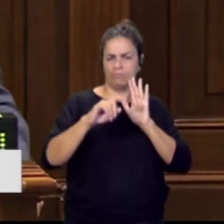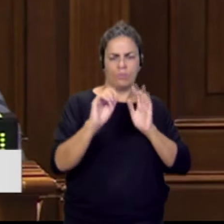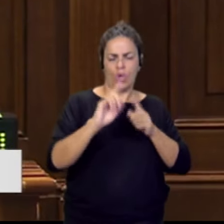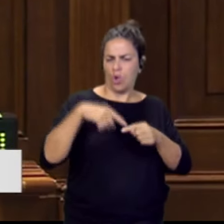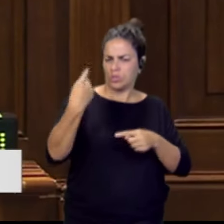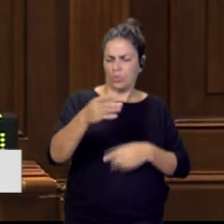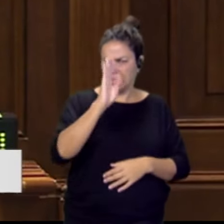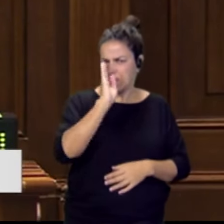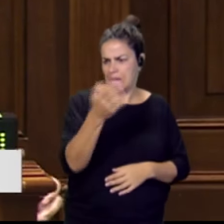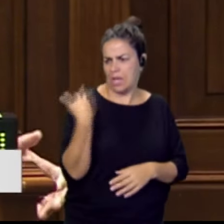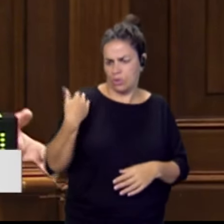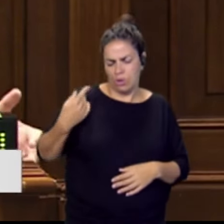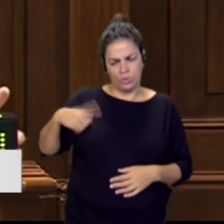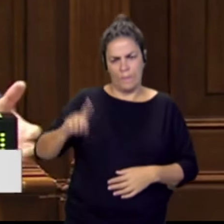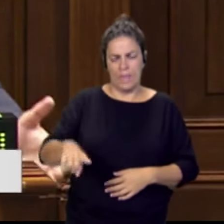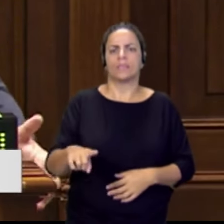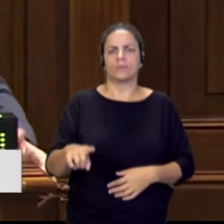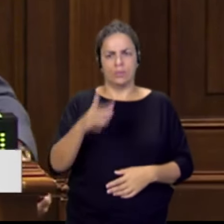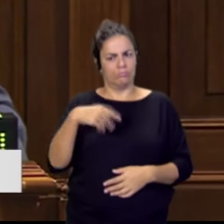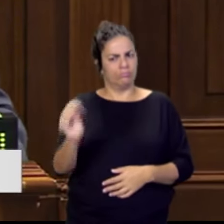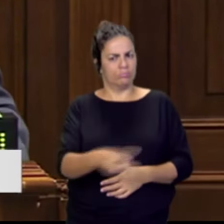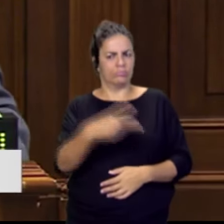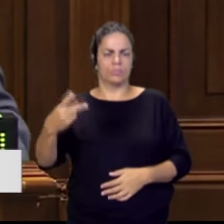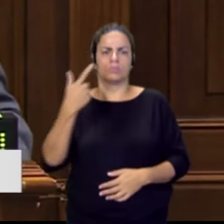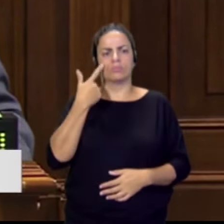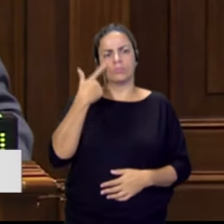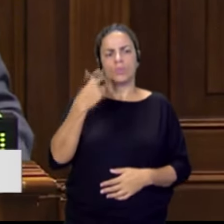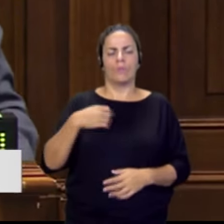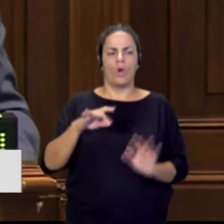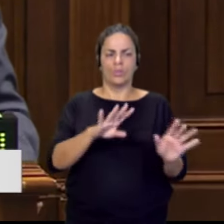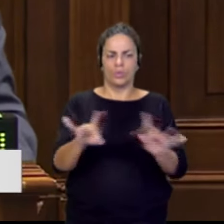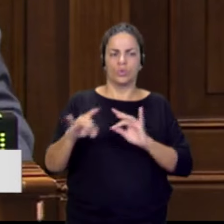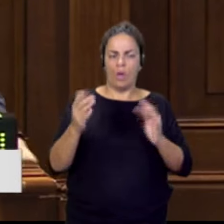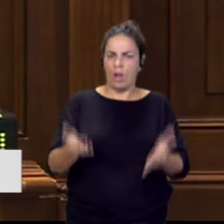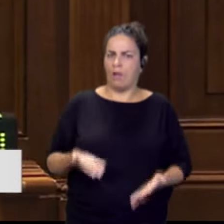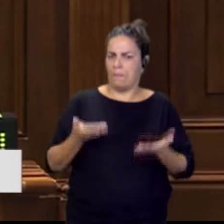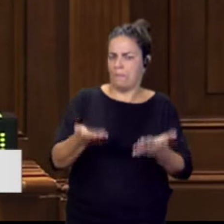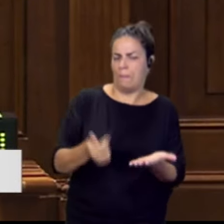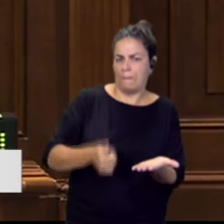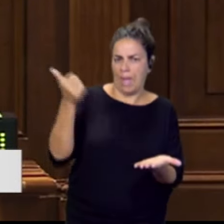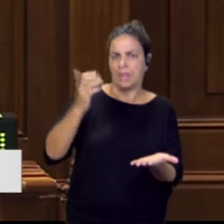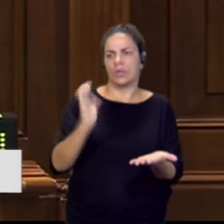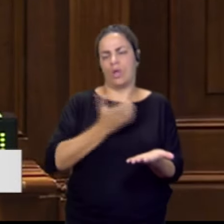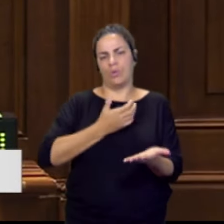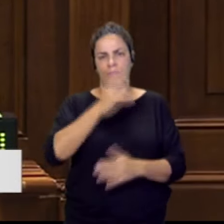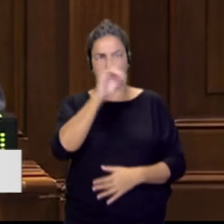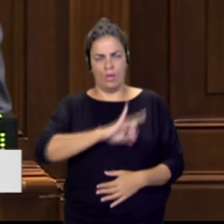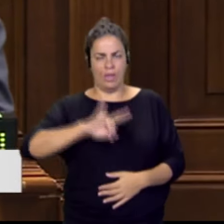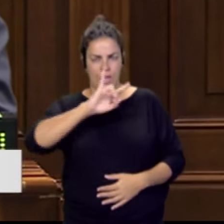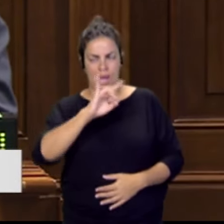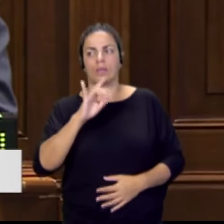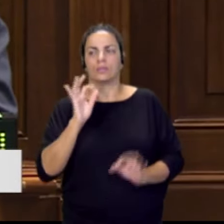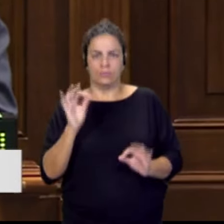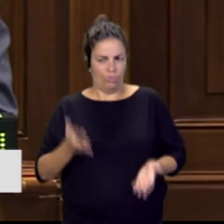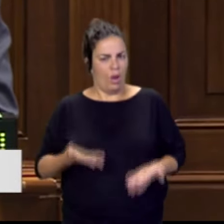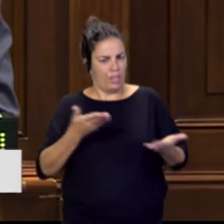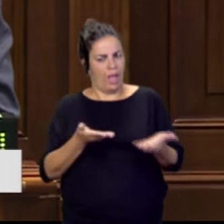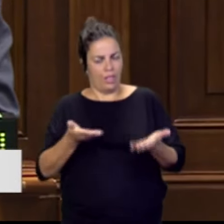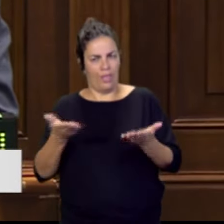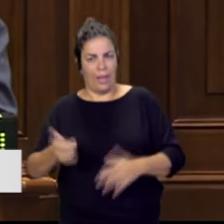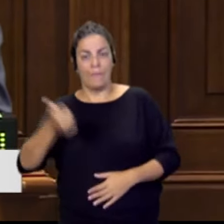estos últimos meses, con una mayor cesión de suelo por parte de los ayuntamientos canarios. También tengo que decir,